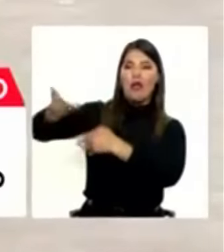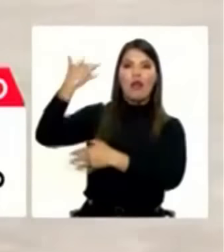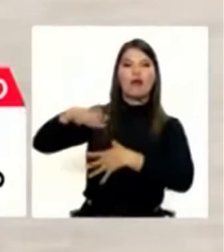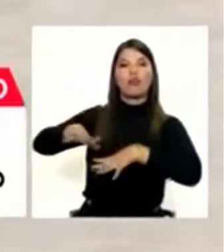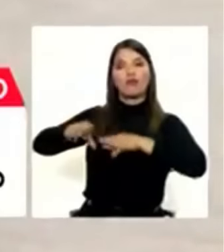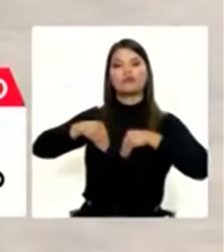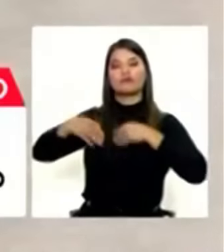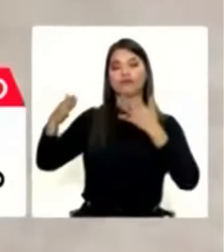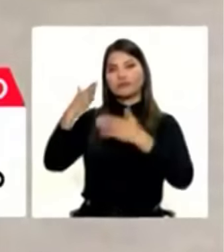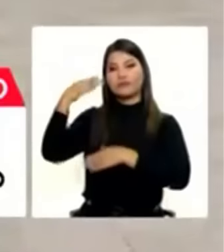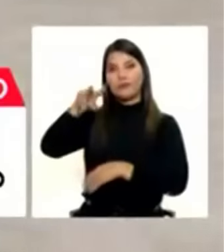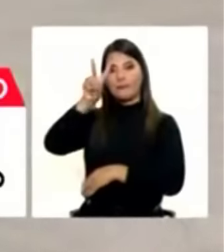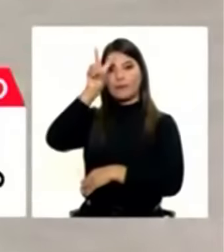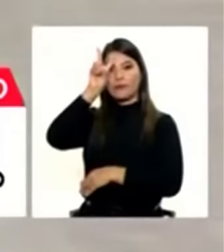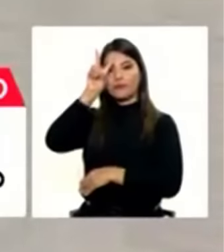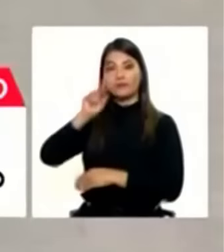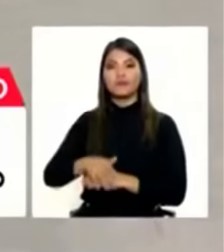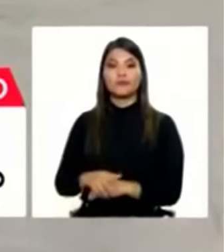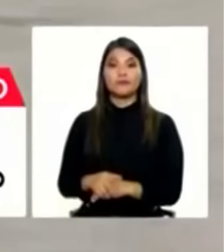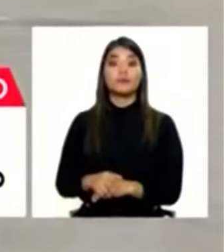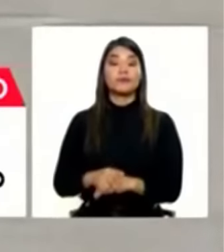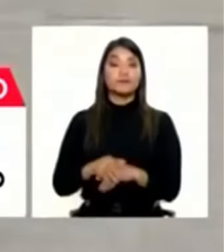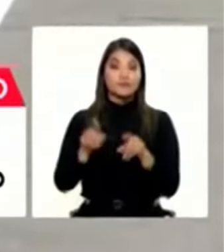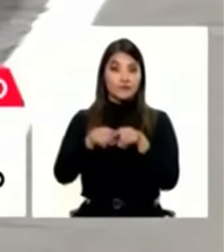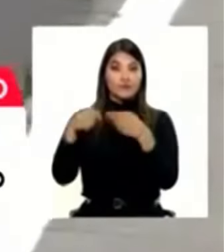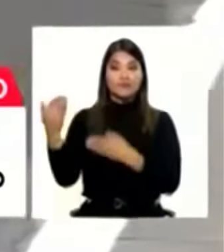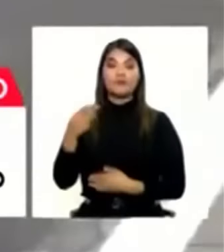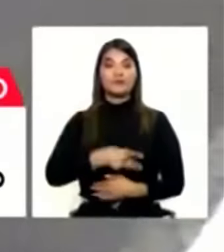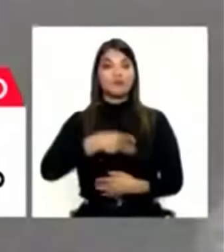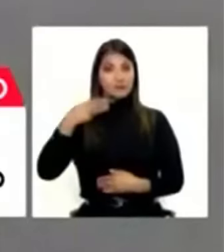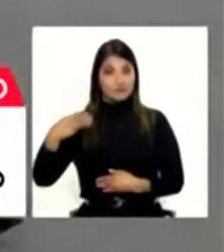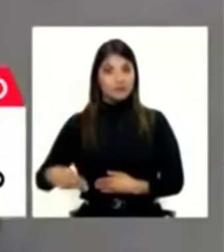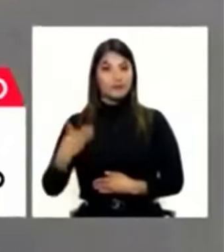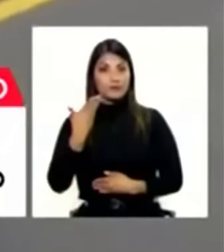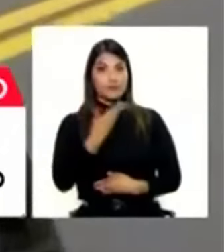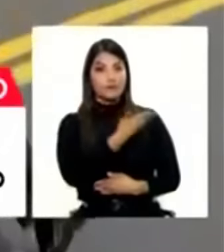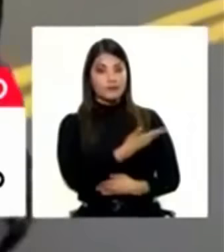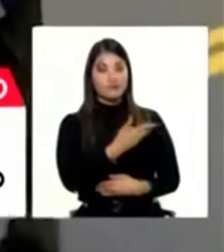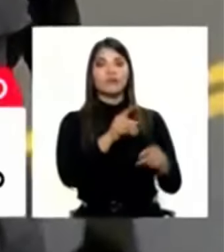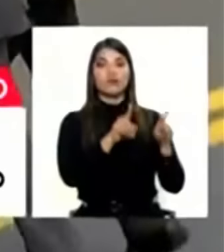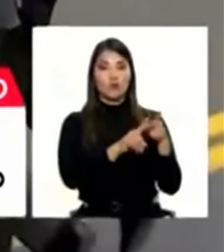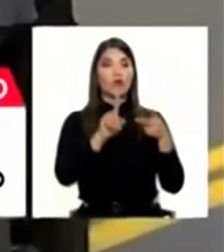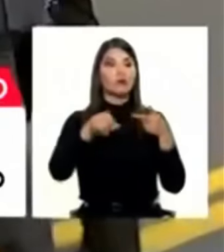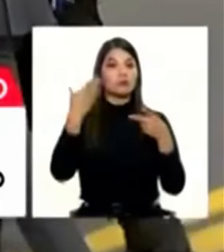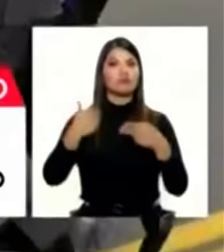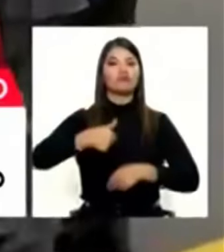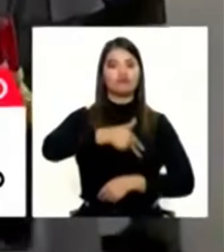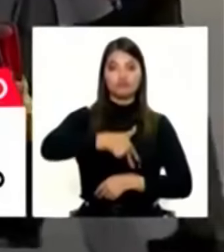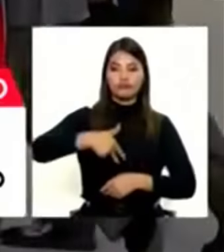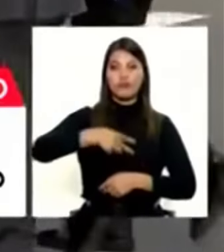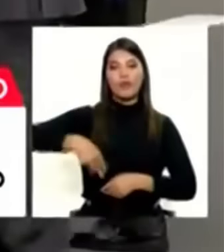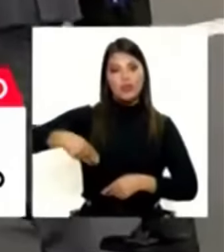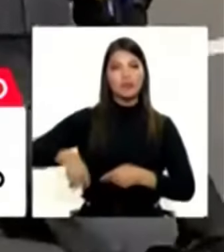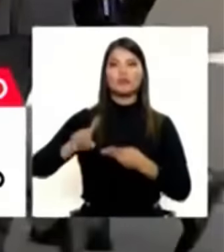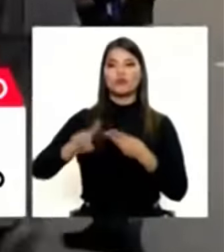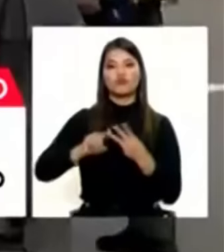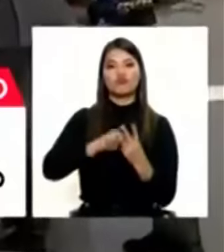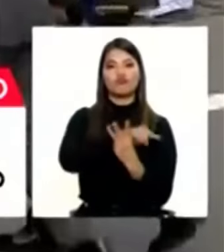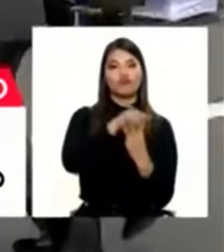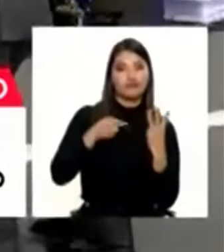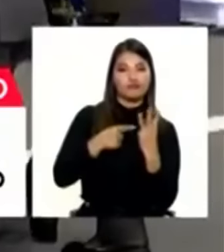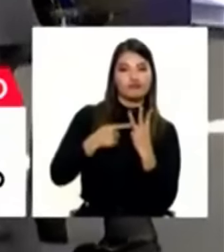país. Ya observamos al ministro de Defensa, acompañado por los comandantes generales de la Fuerza Aérea del Perú